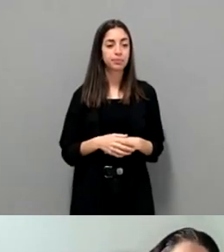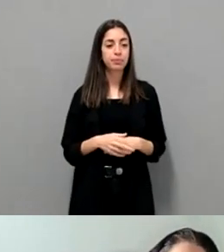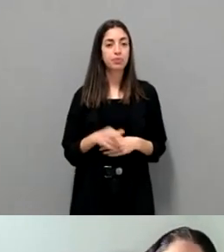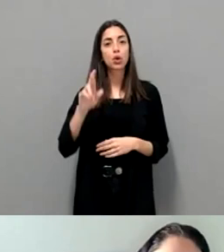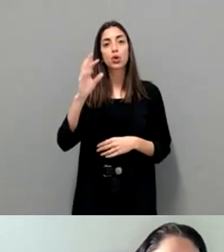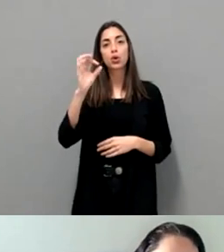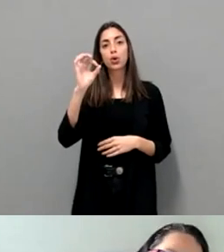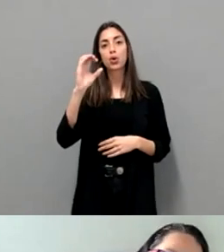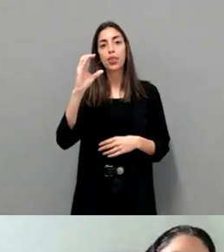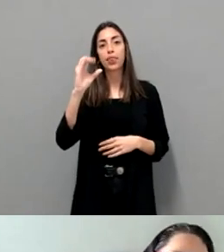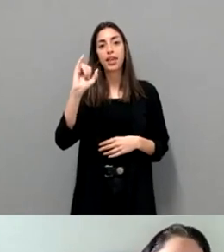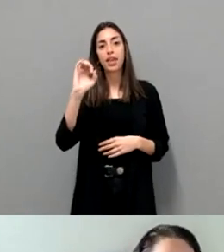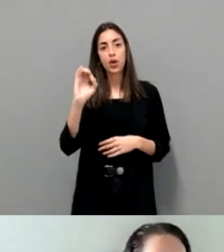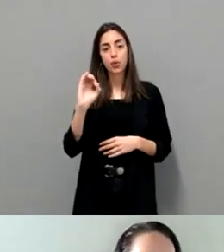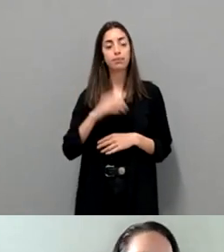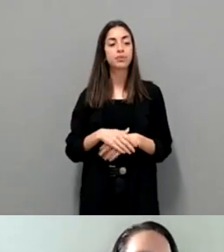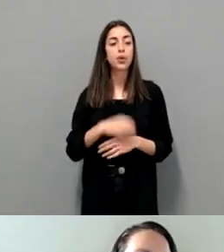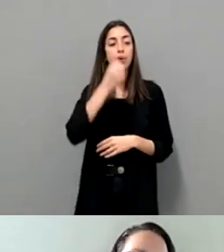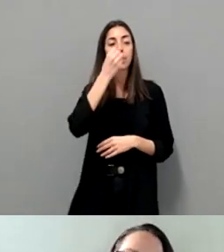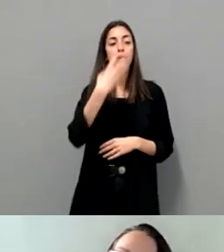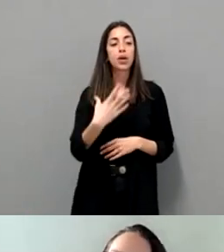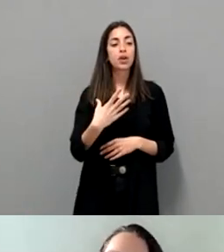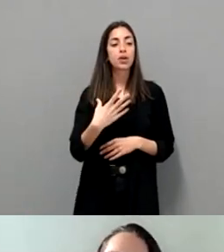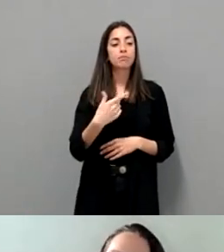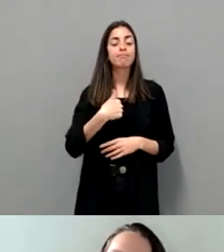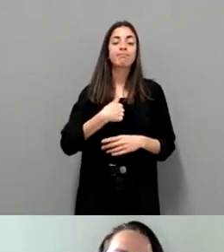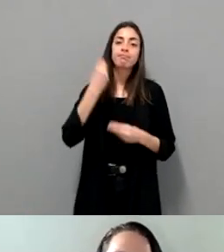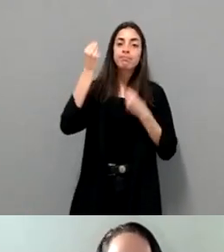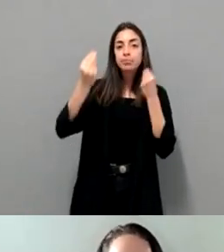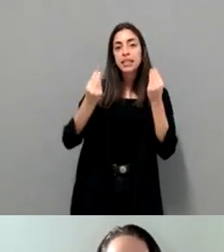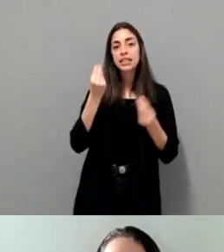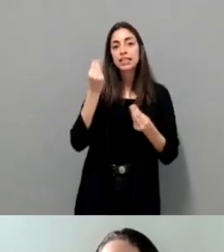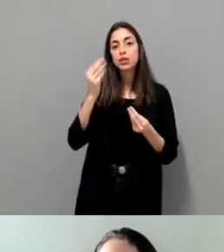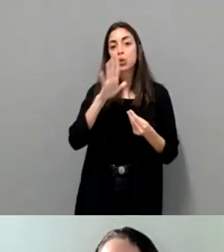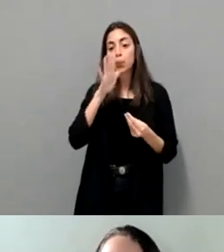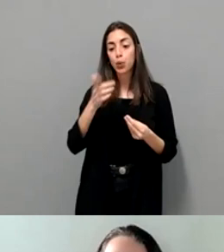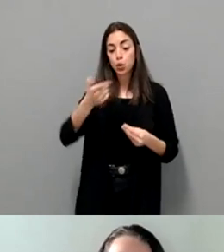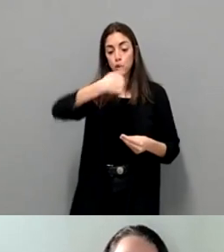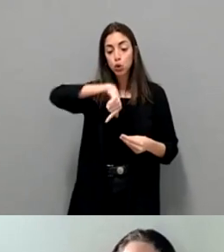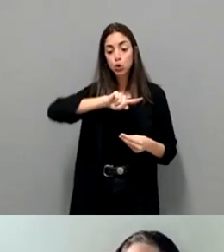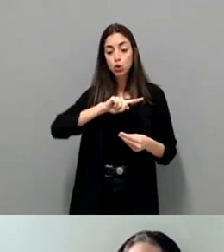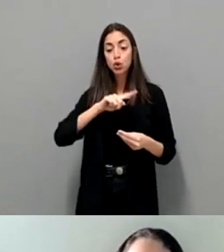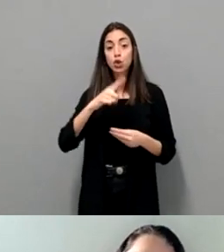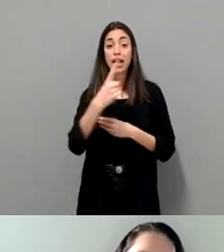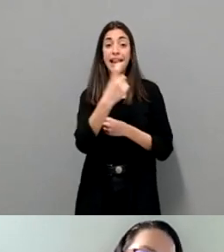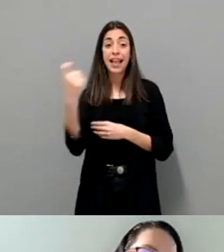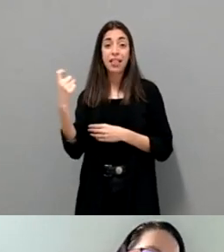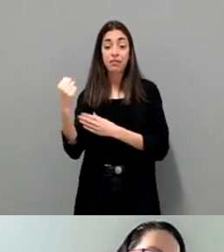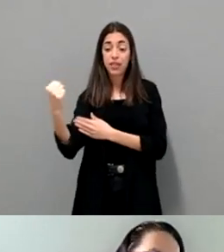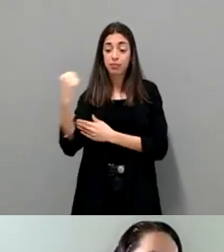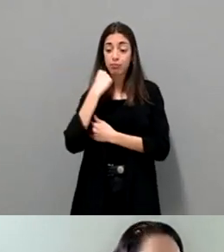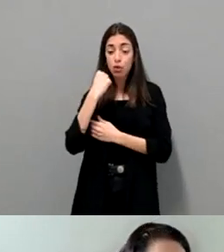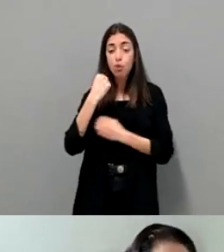Rocío. Bueno, pues porque al tener grandes necesidades de